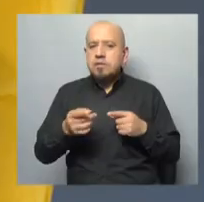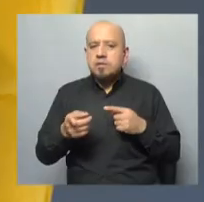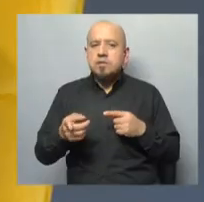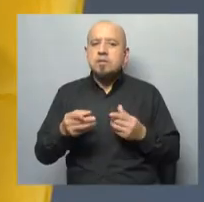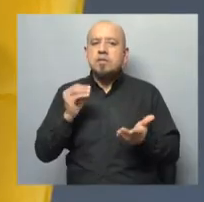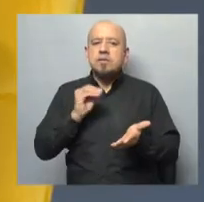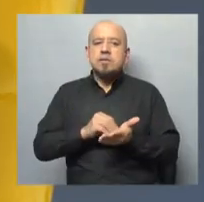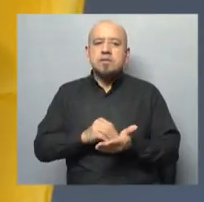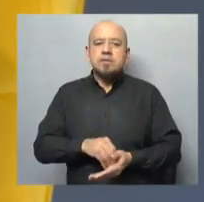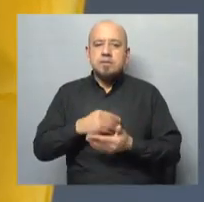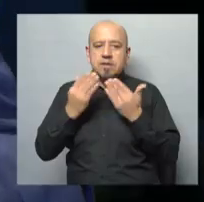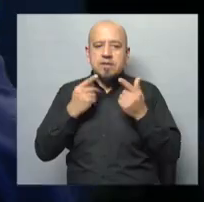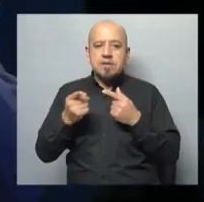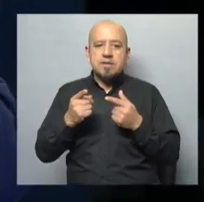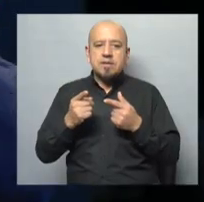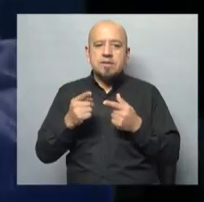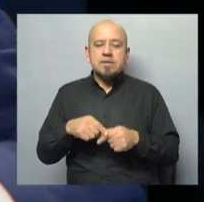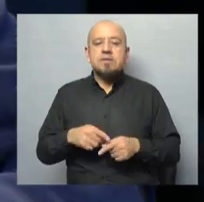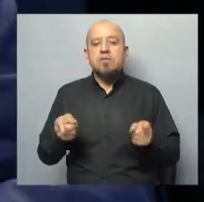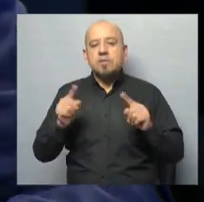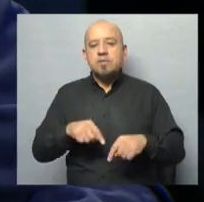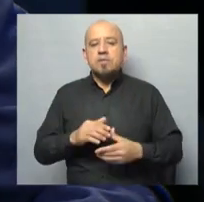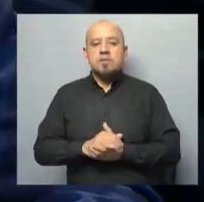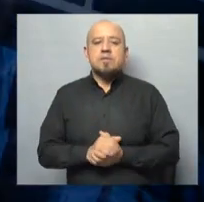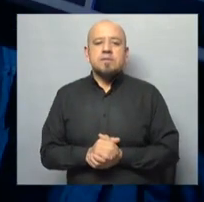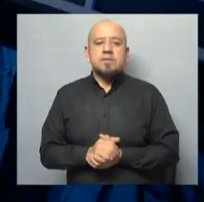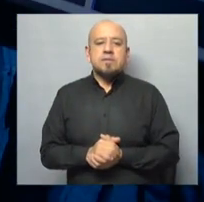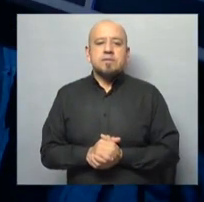habíamos anotado para conversar enseguida volvemos